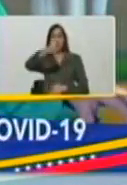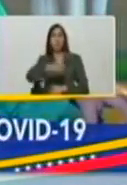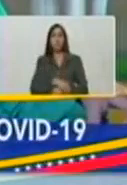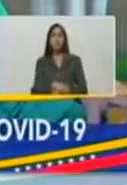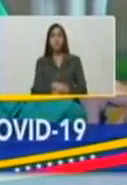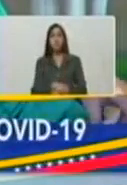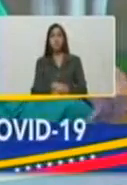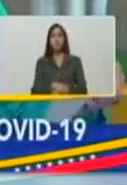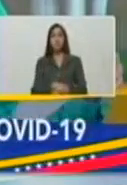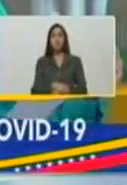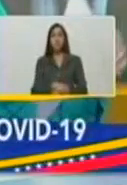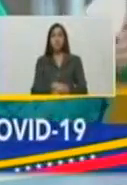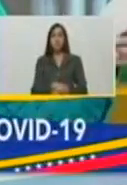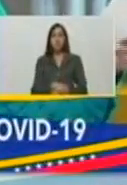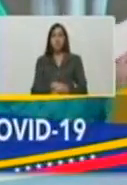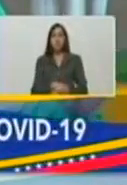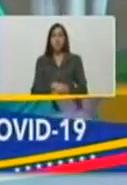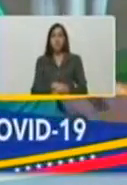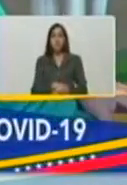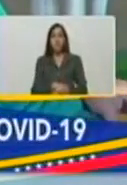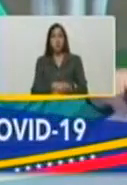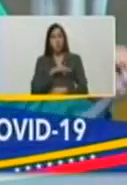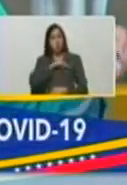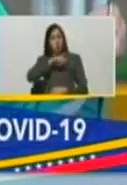esta semana